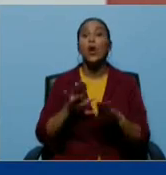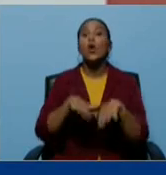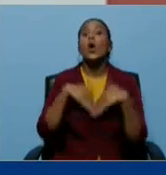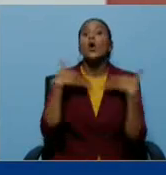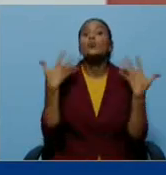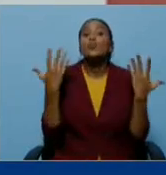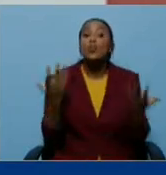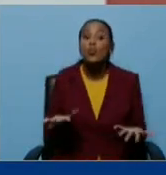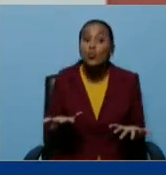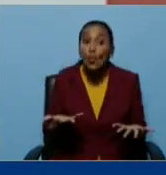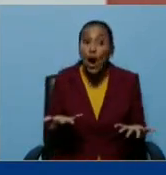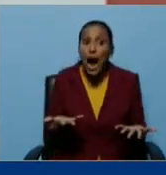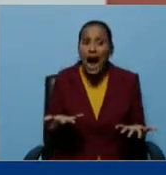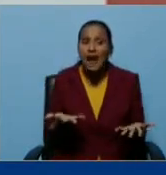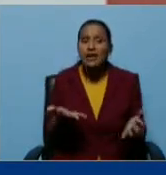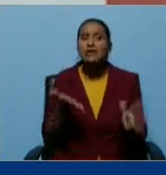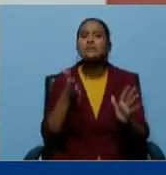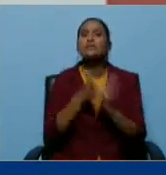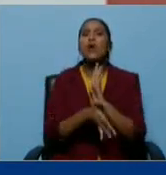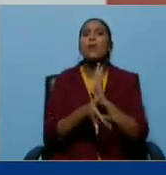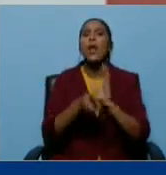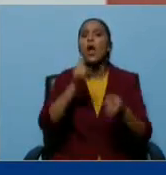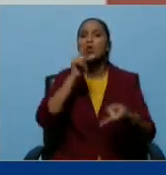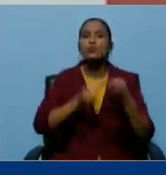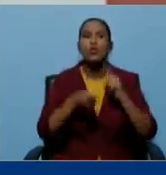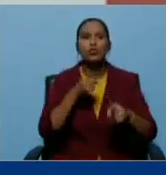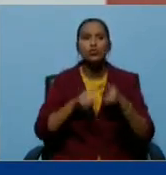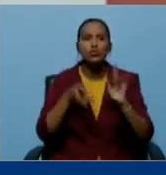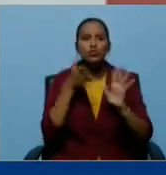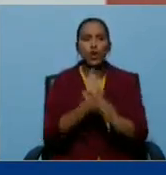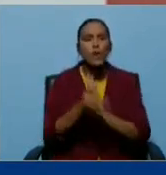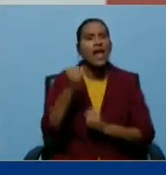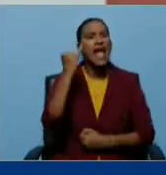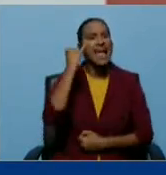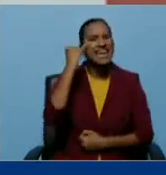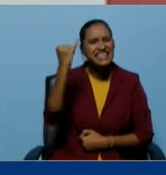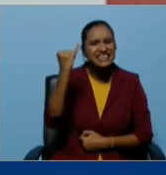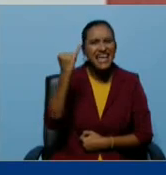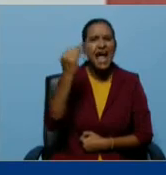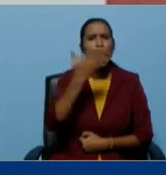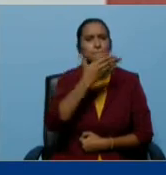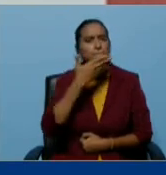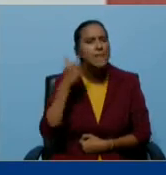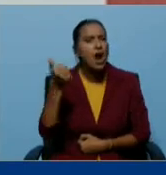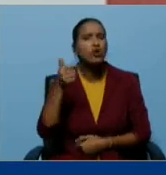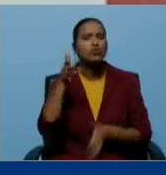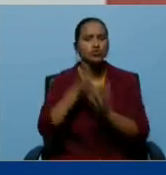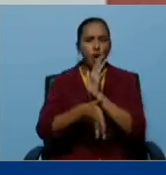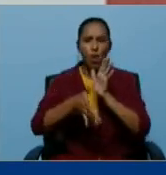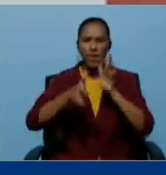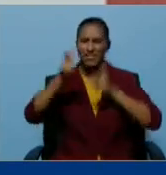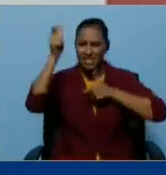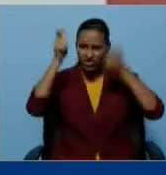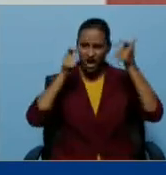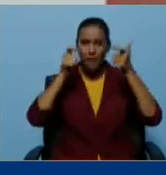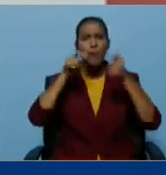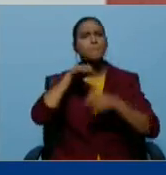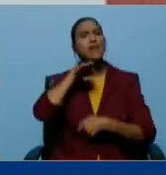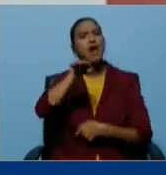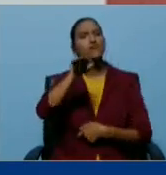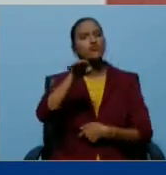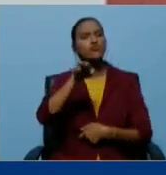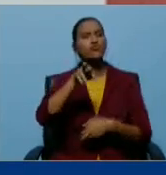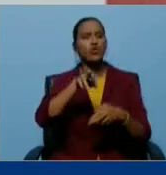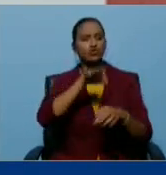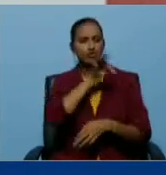el elemento de mayor poder del legado de Hugo Chávez para el futuro de Venezuela y del socialismo universal? Yo les